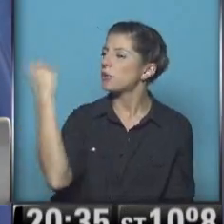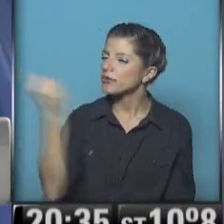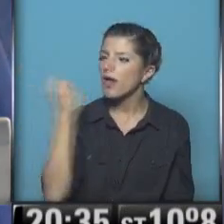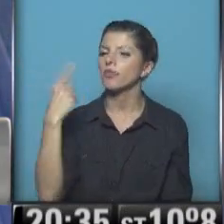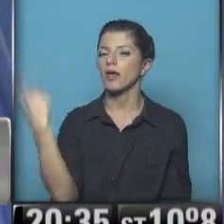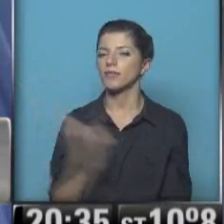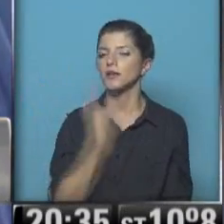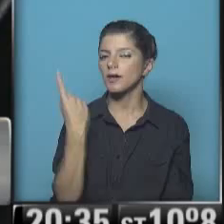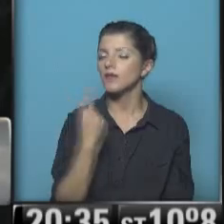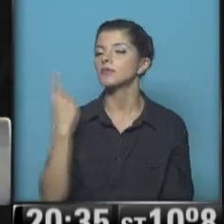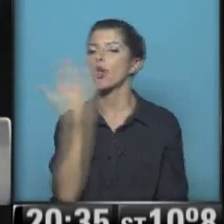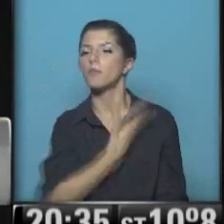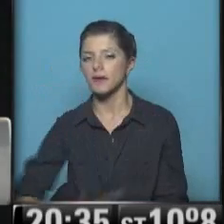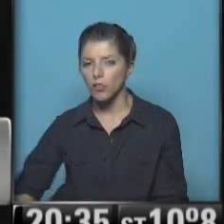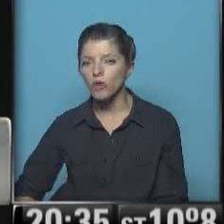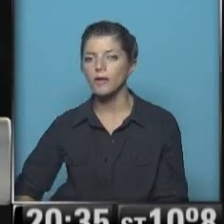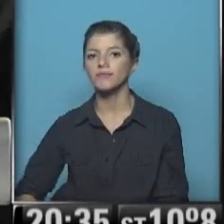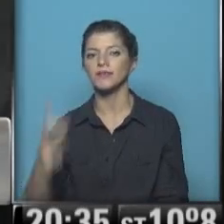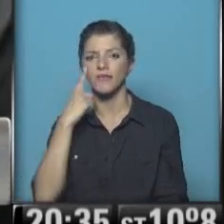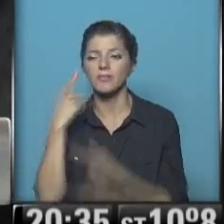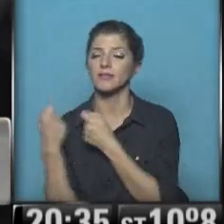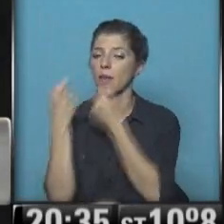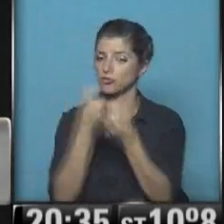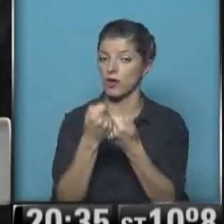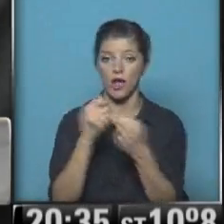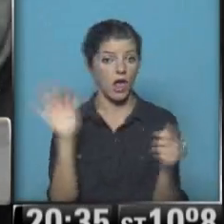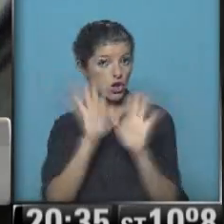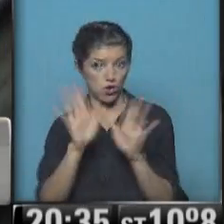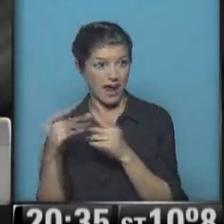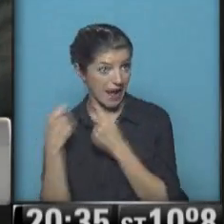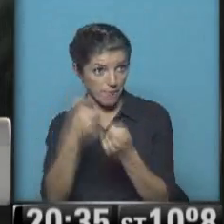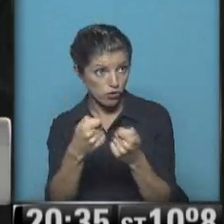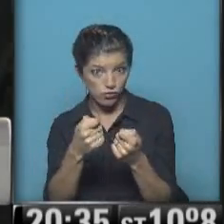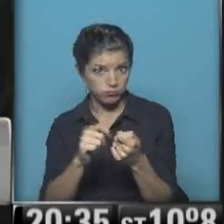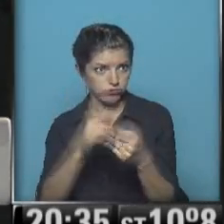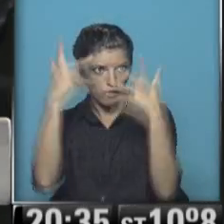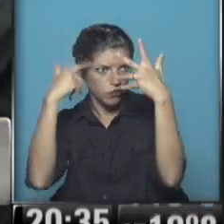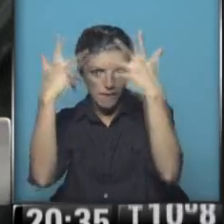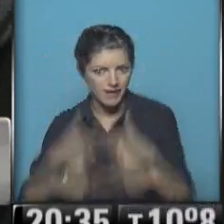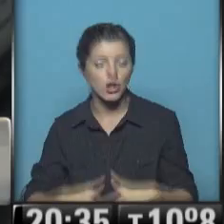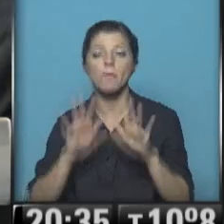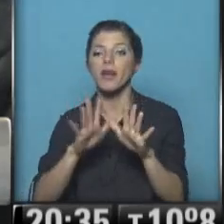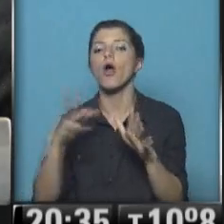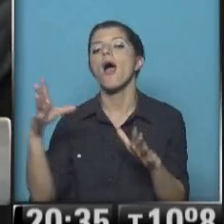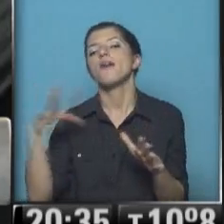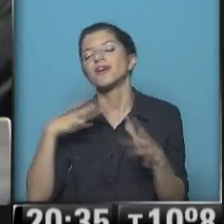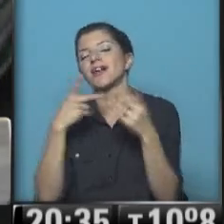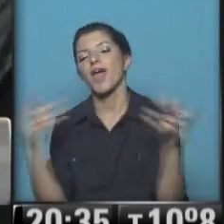gobernadores y de funcionarios del Gobierno Nacional a esta fórmula? No, el apoyo está naturalmente. Lo que hace falta es juntarnos